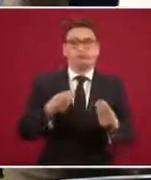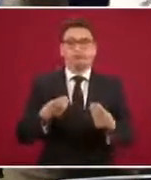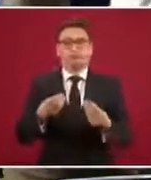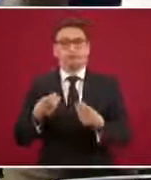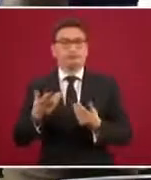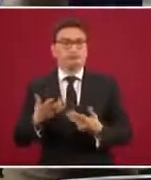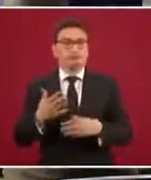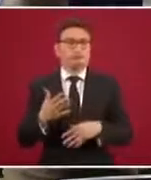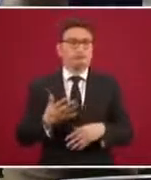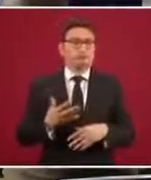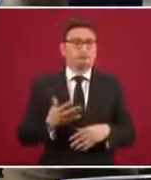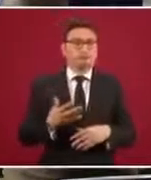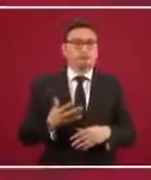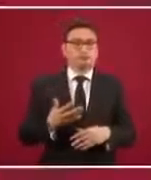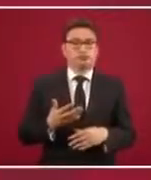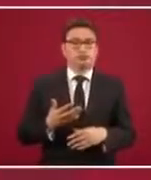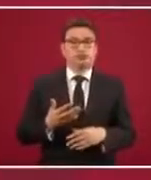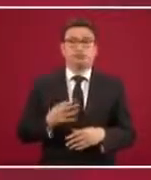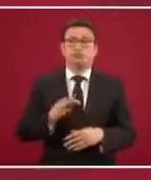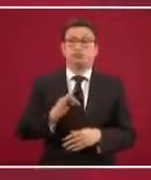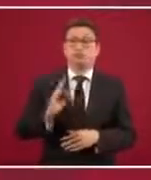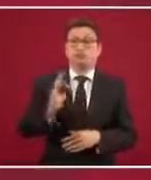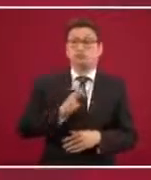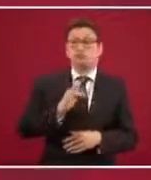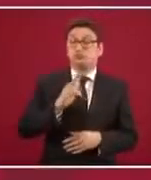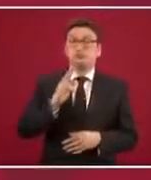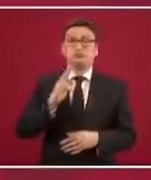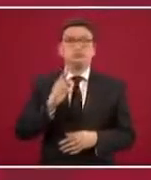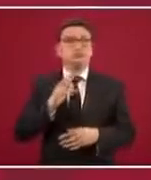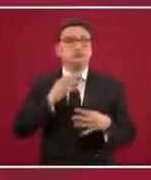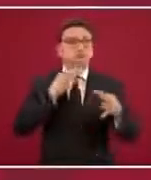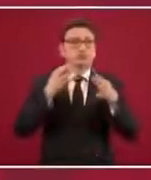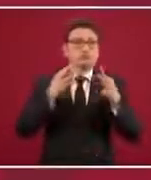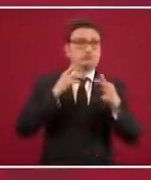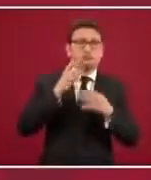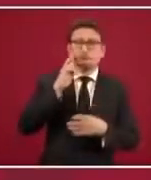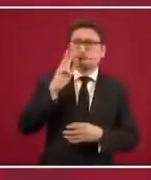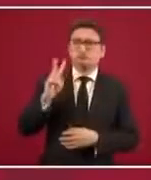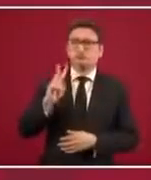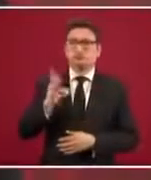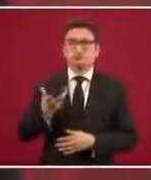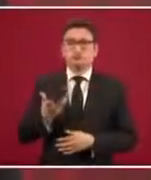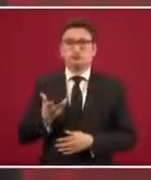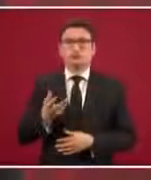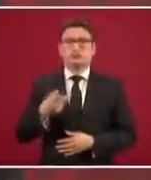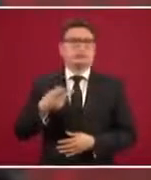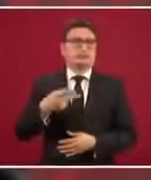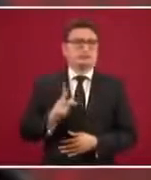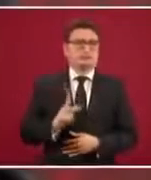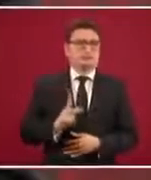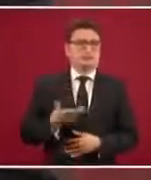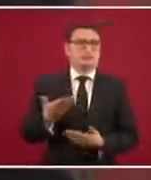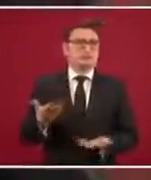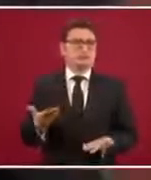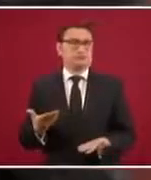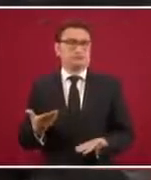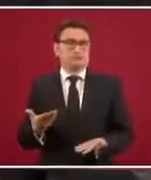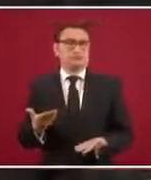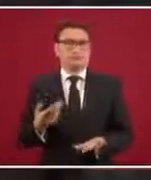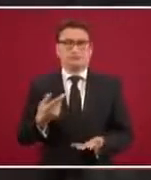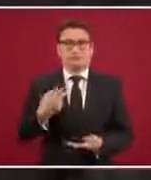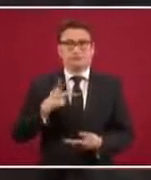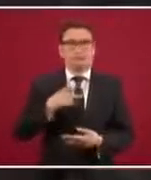lo normal, no estoy viendo noticias, pero no